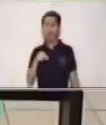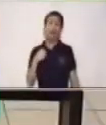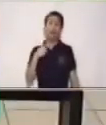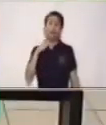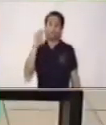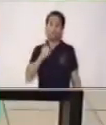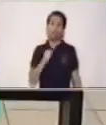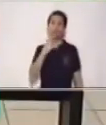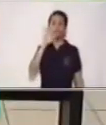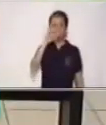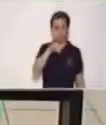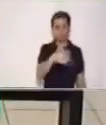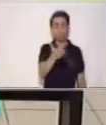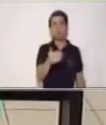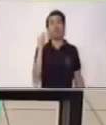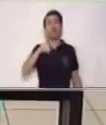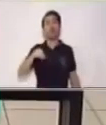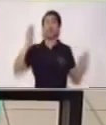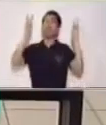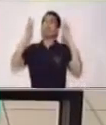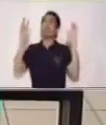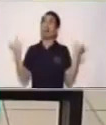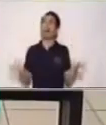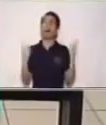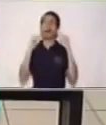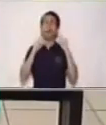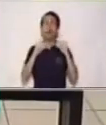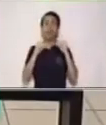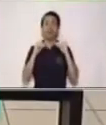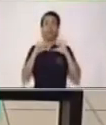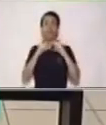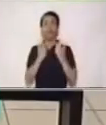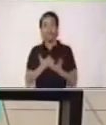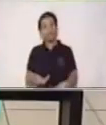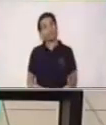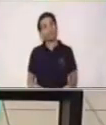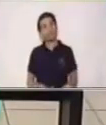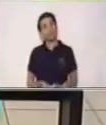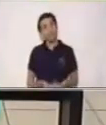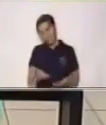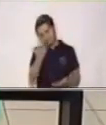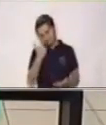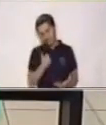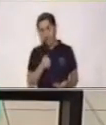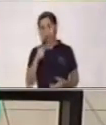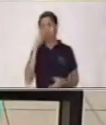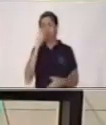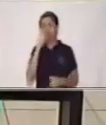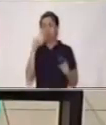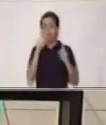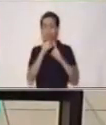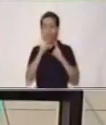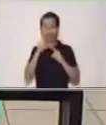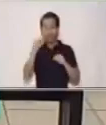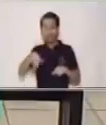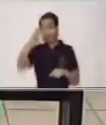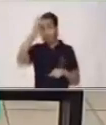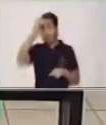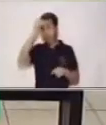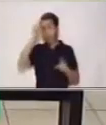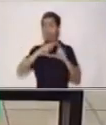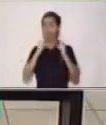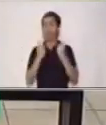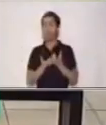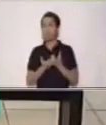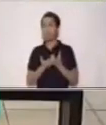que nos diga de qué se trató el tema, que nos diga una palabra que aprendió el día de hoy en las clases y así. Y